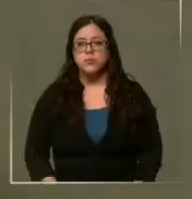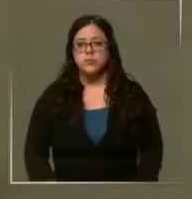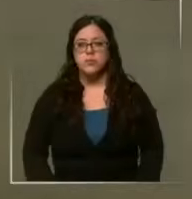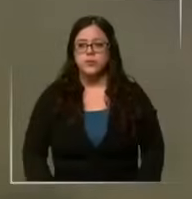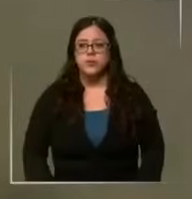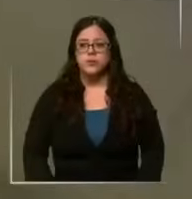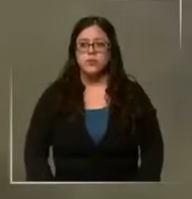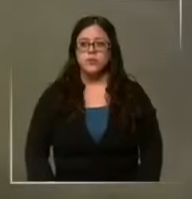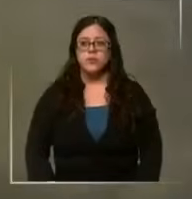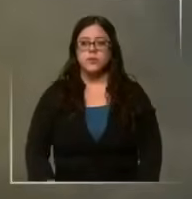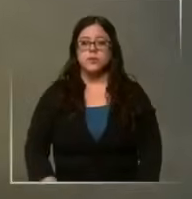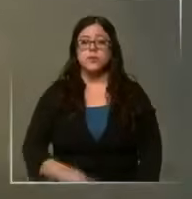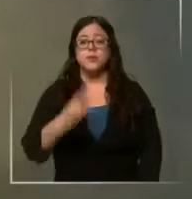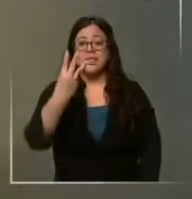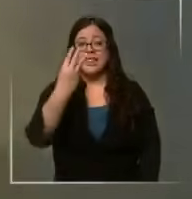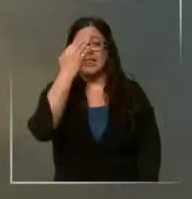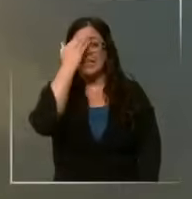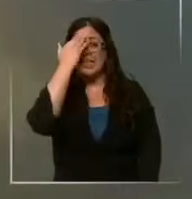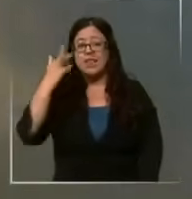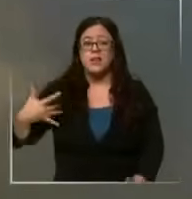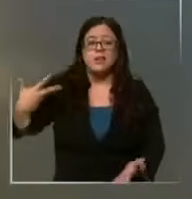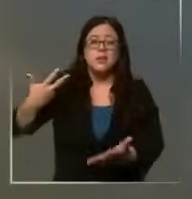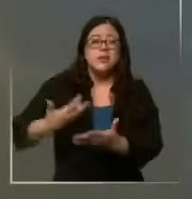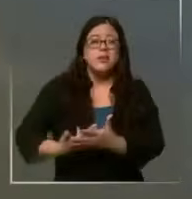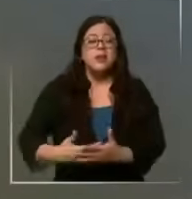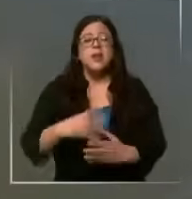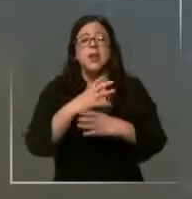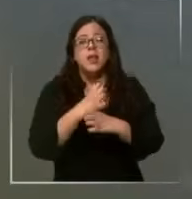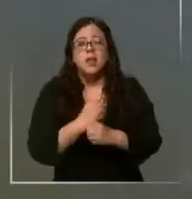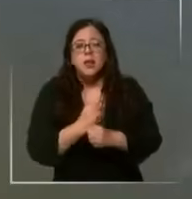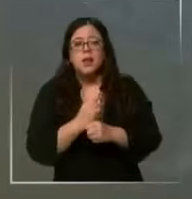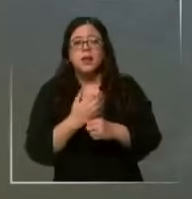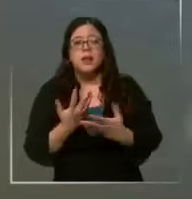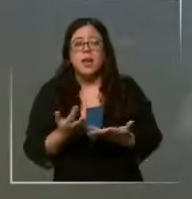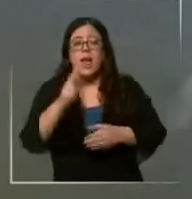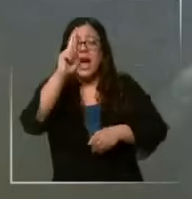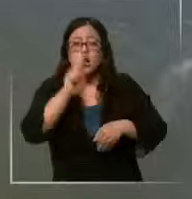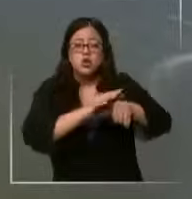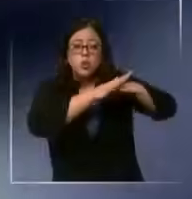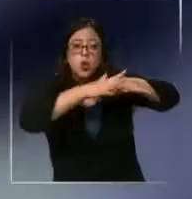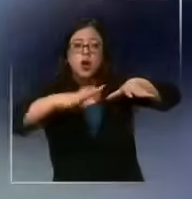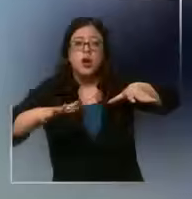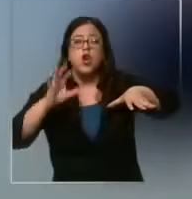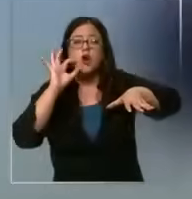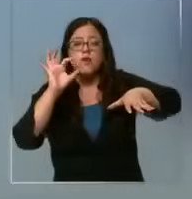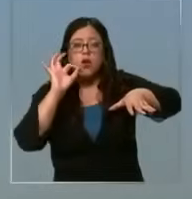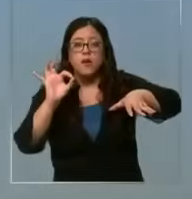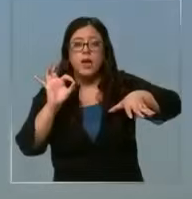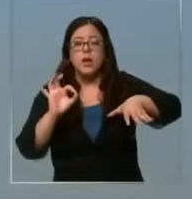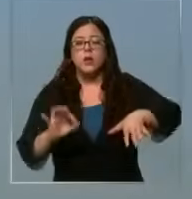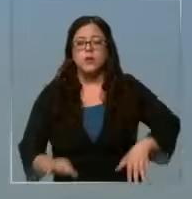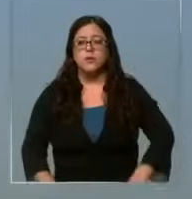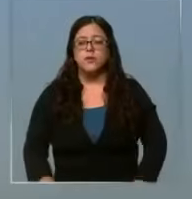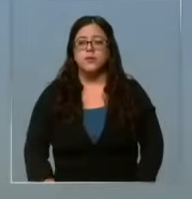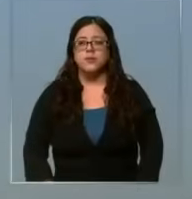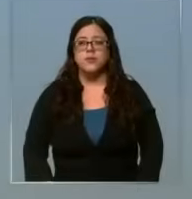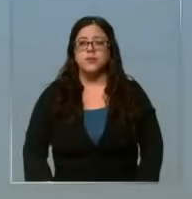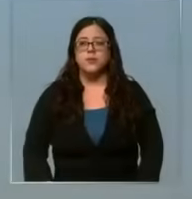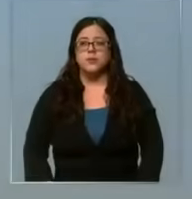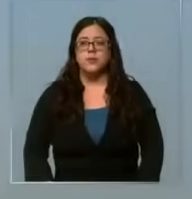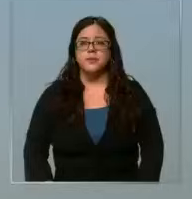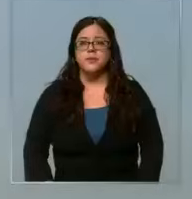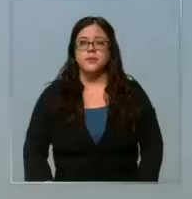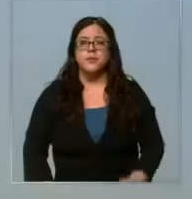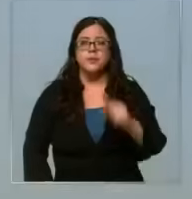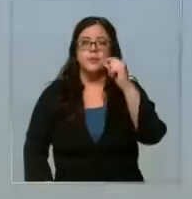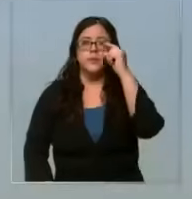Han pasado ya 3 días de angustiosa búsqueda en la ribera sur del río Biobío. ¿Y a qué distancia de la orilla se calcula más o